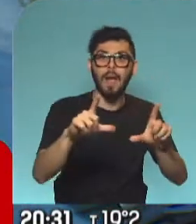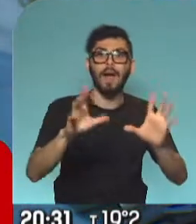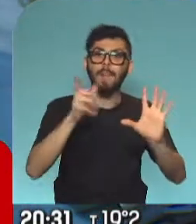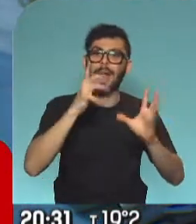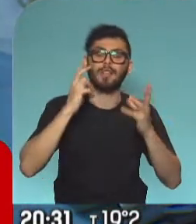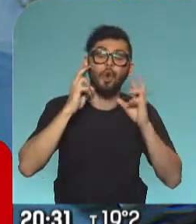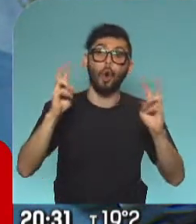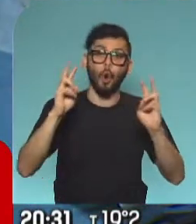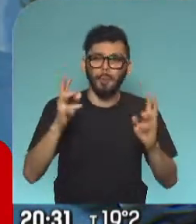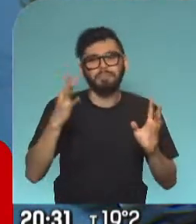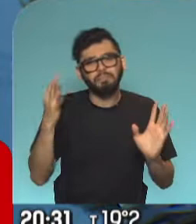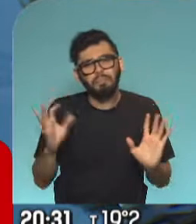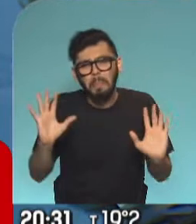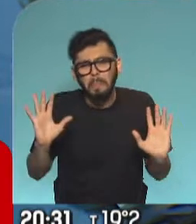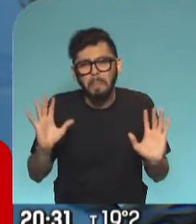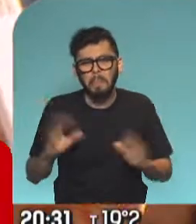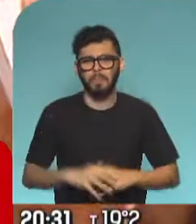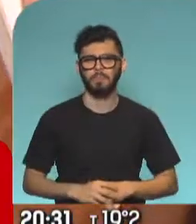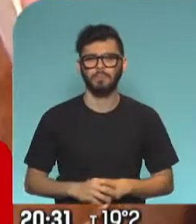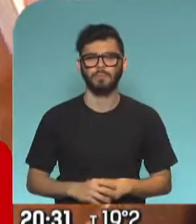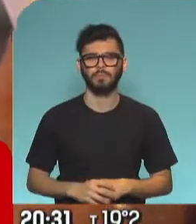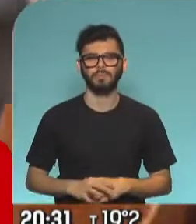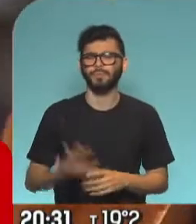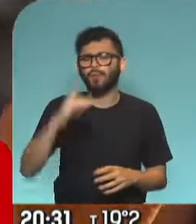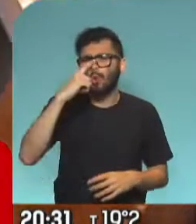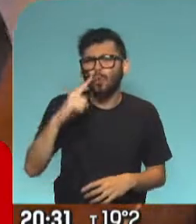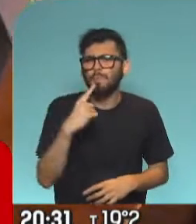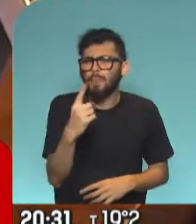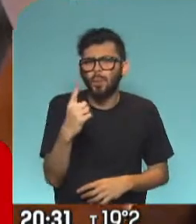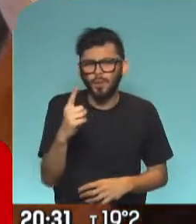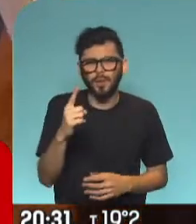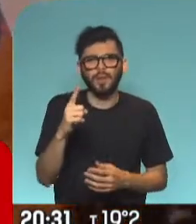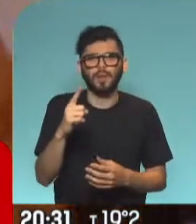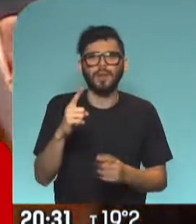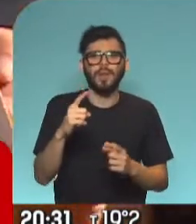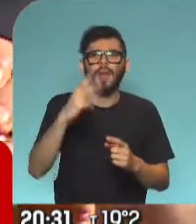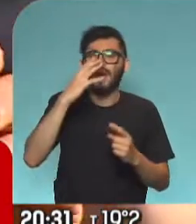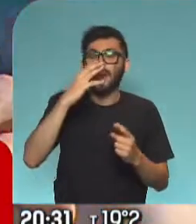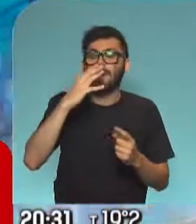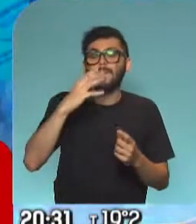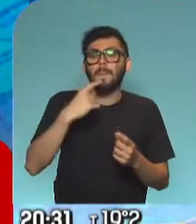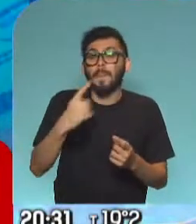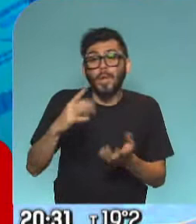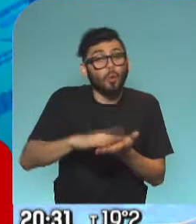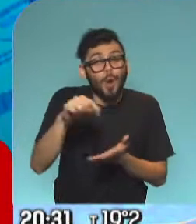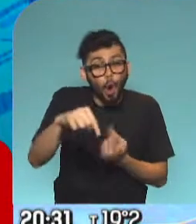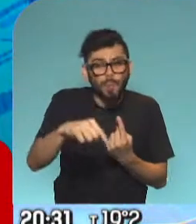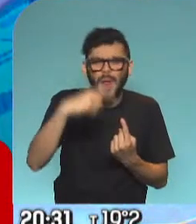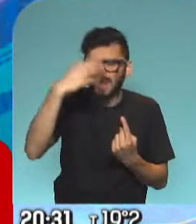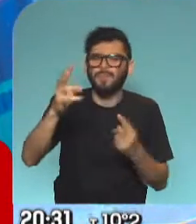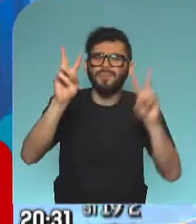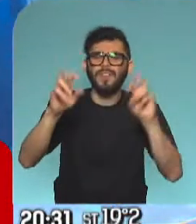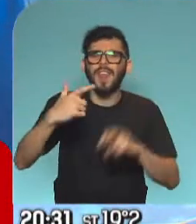hago esa lectura parto de hoy para hacerle la última consulta y voy hacia el 17 de octubre el